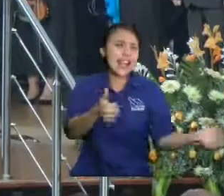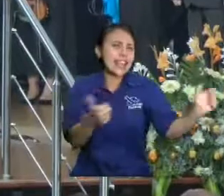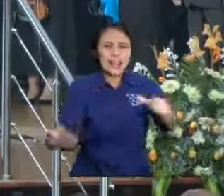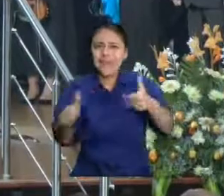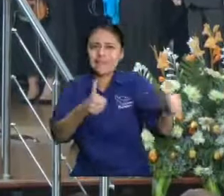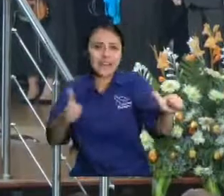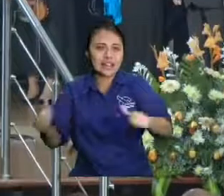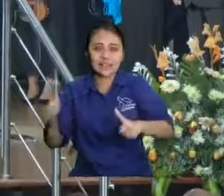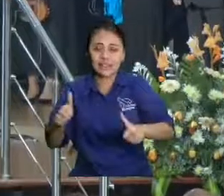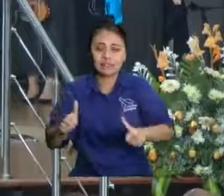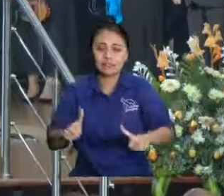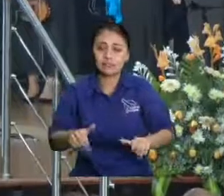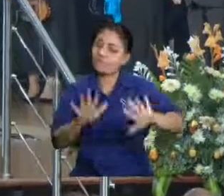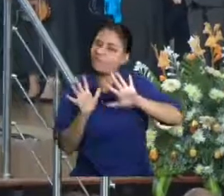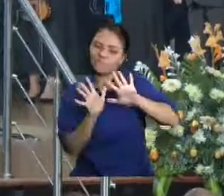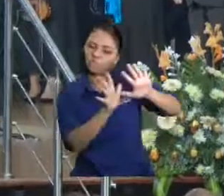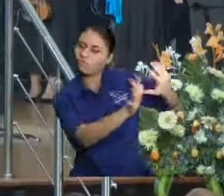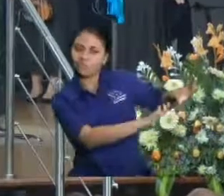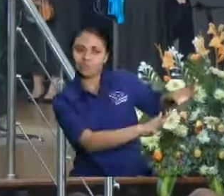esta bendición.